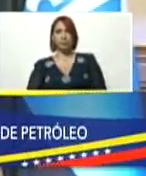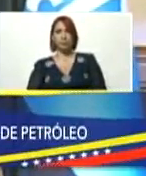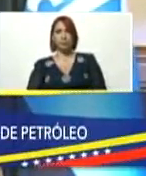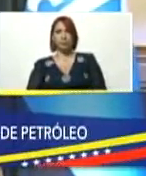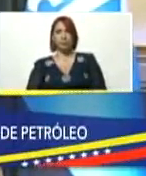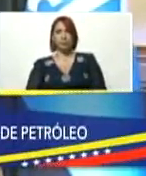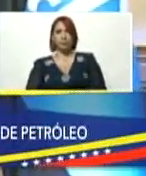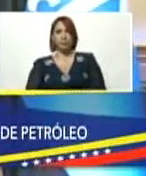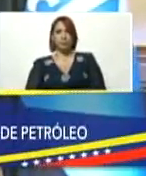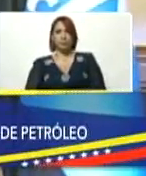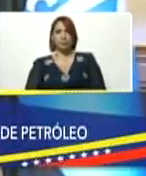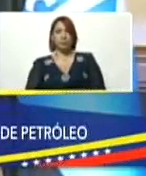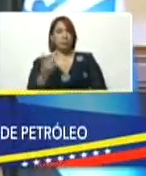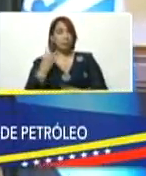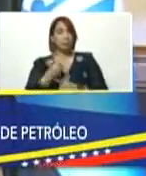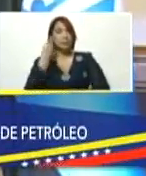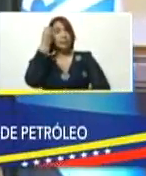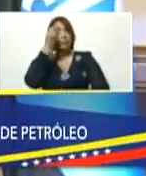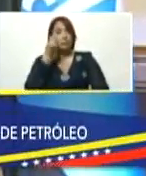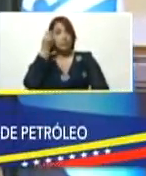Valga la reflexión.